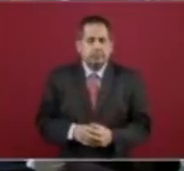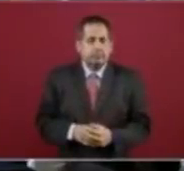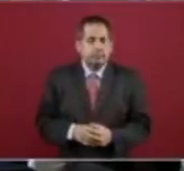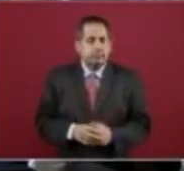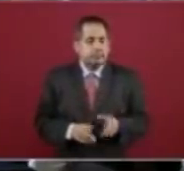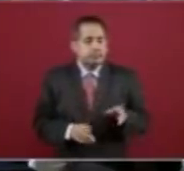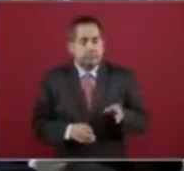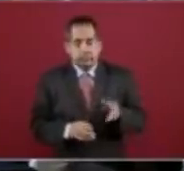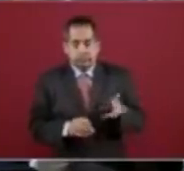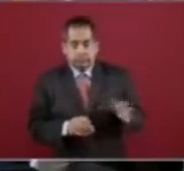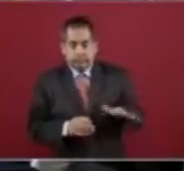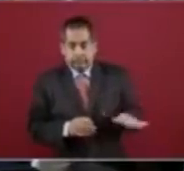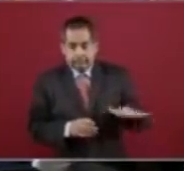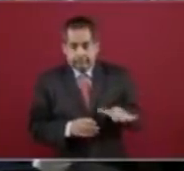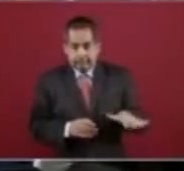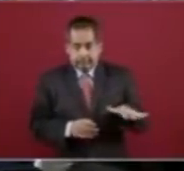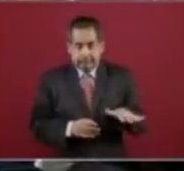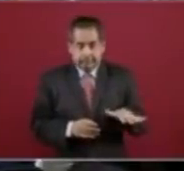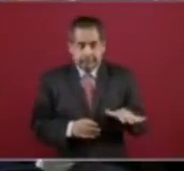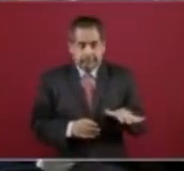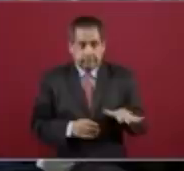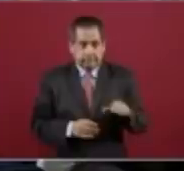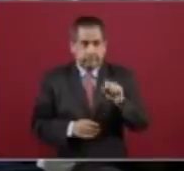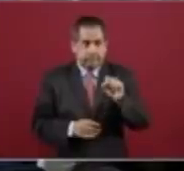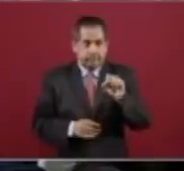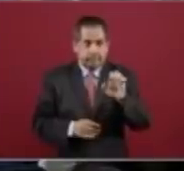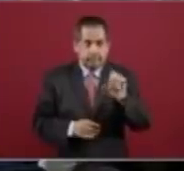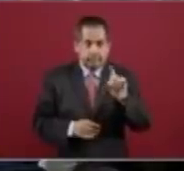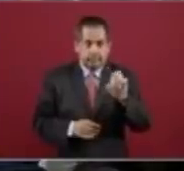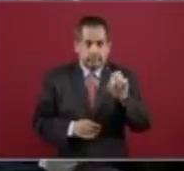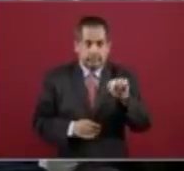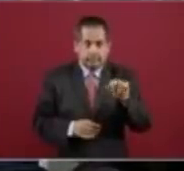pertenece a la Secretaría de la Defensa,